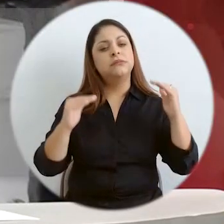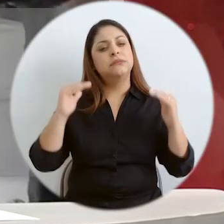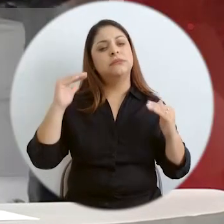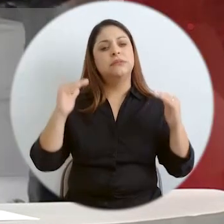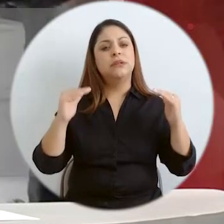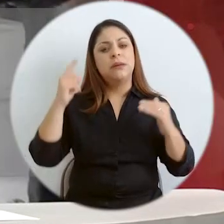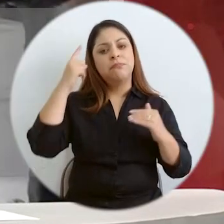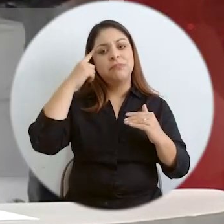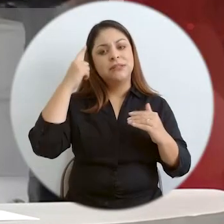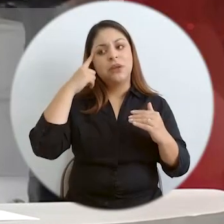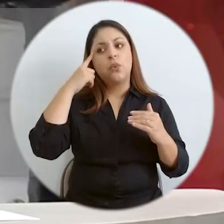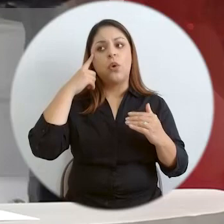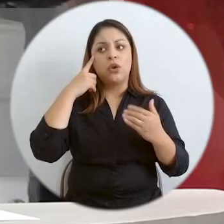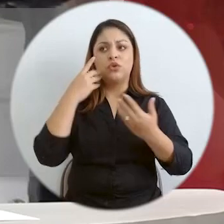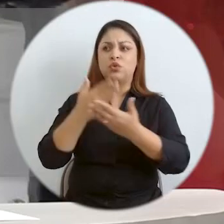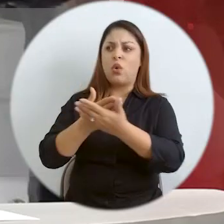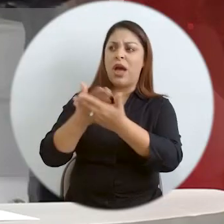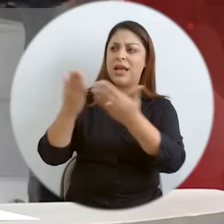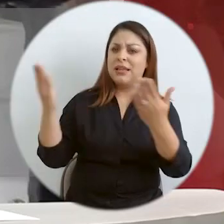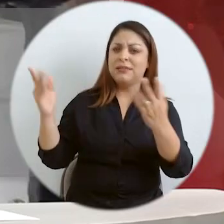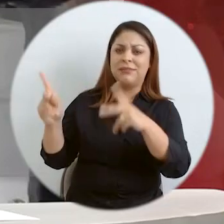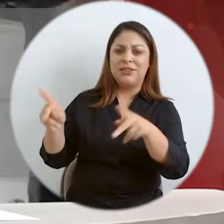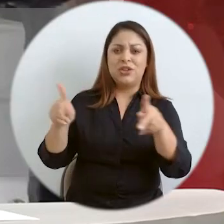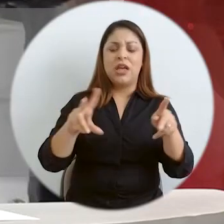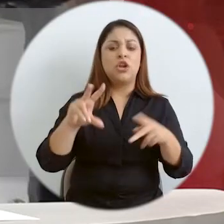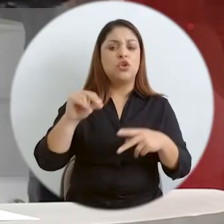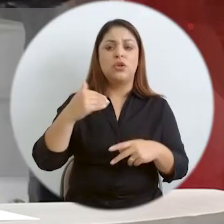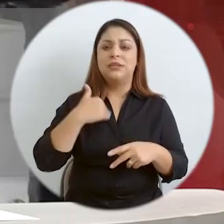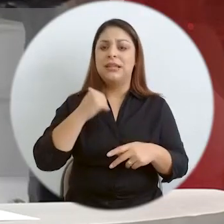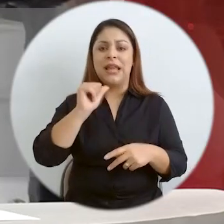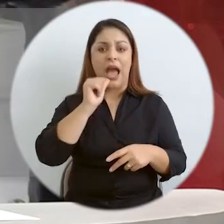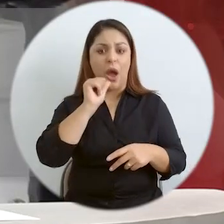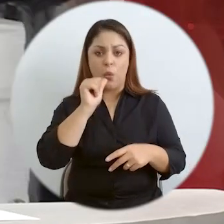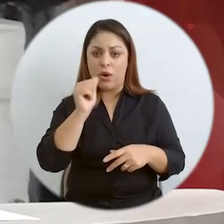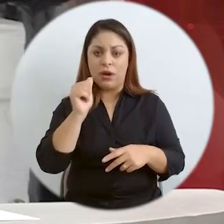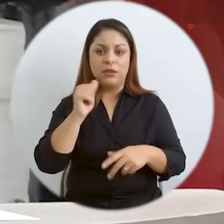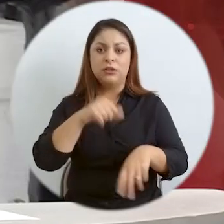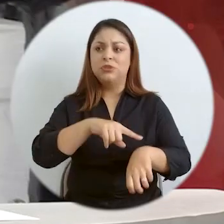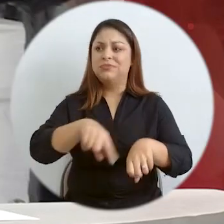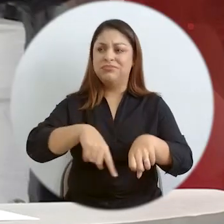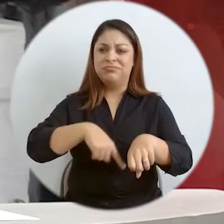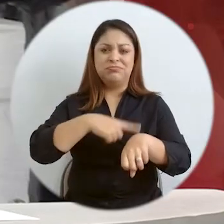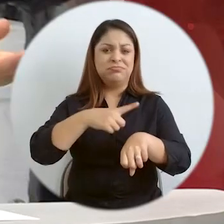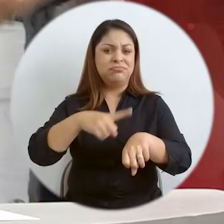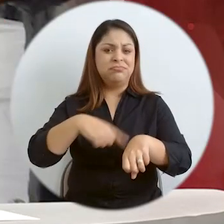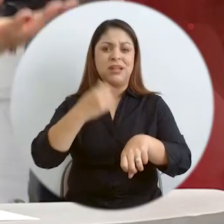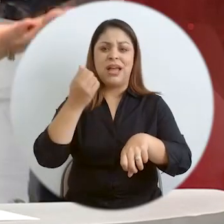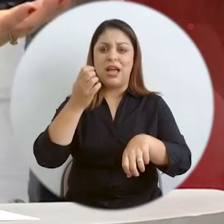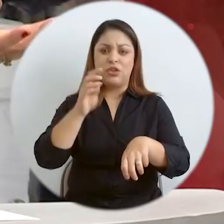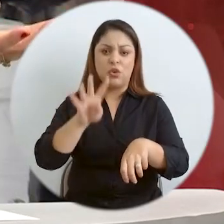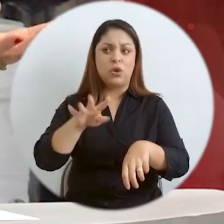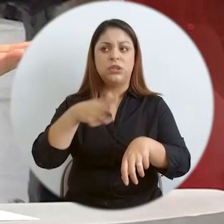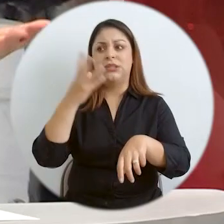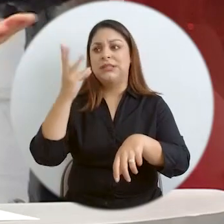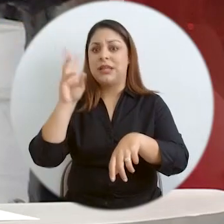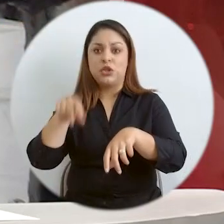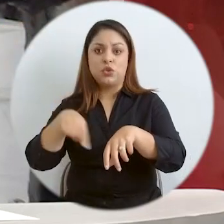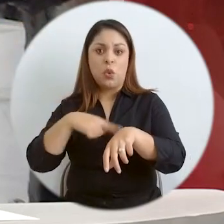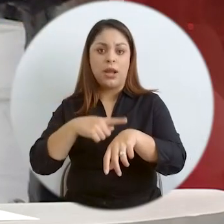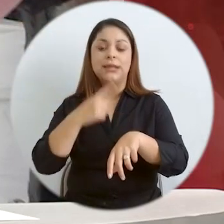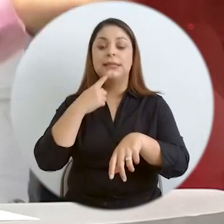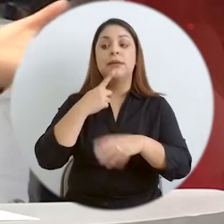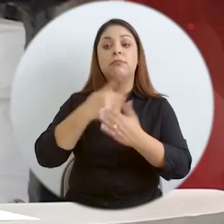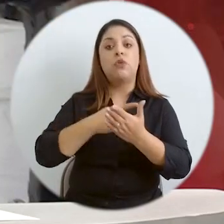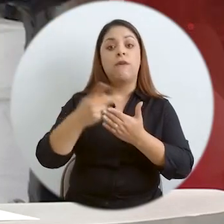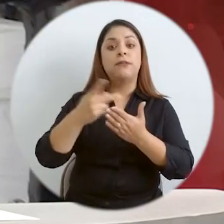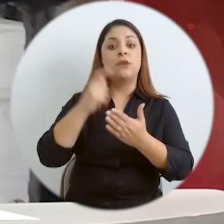mientras toda esta gente no tiene agua durante 14, 16 horas al día, resulta que en la provincia de Guanacaste el agua se